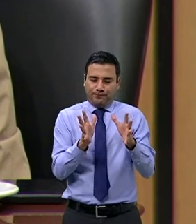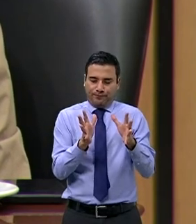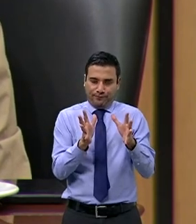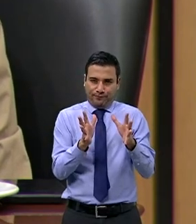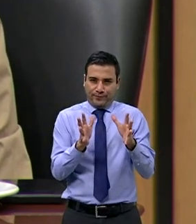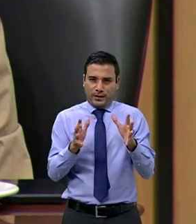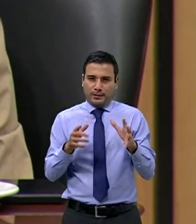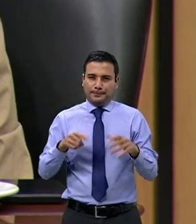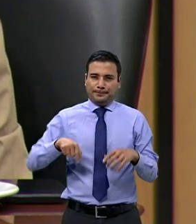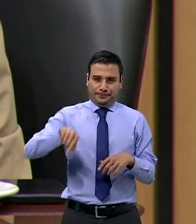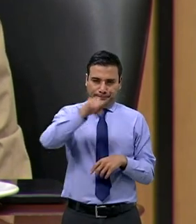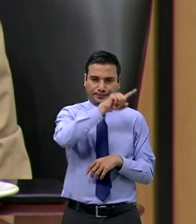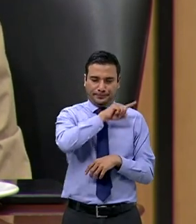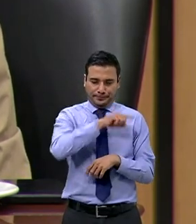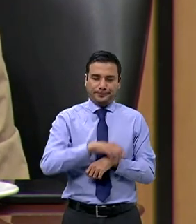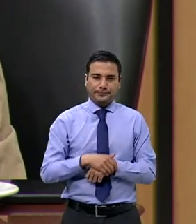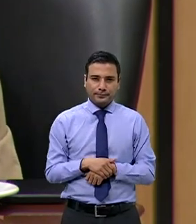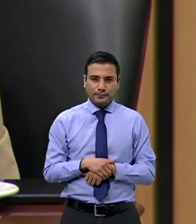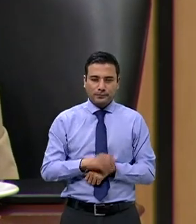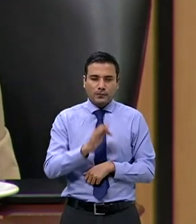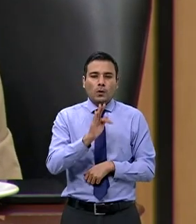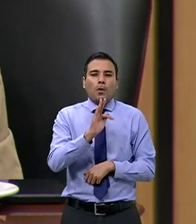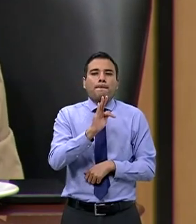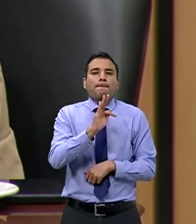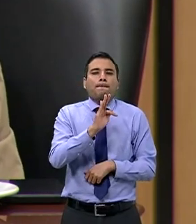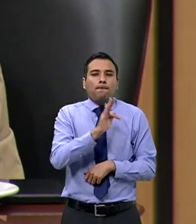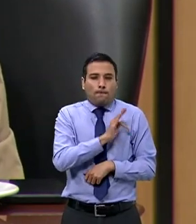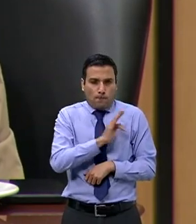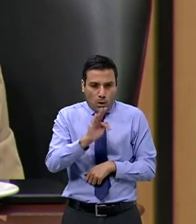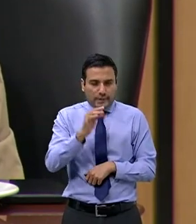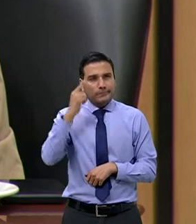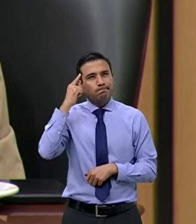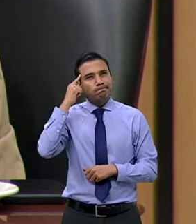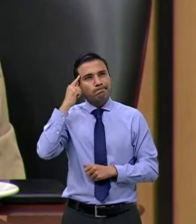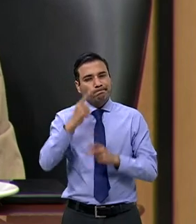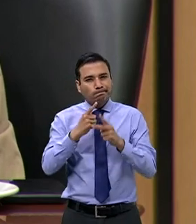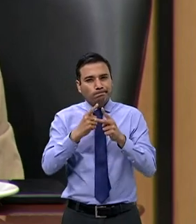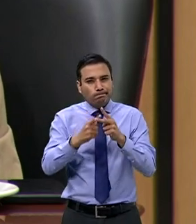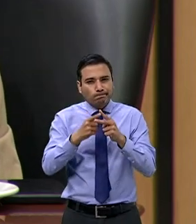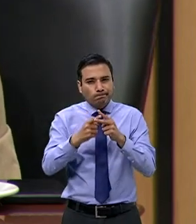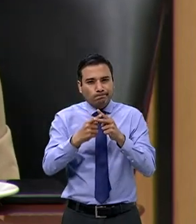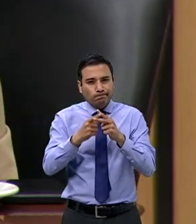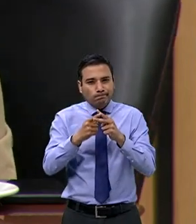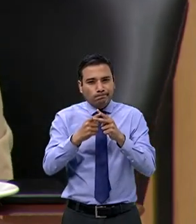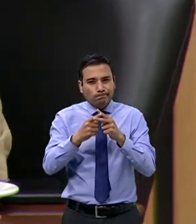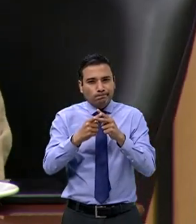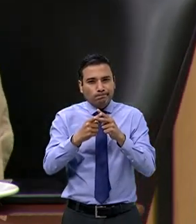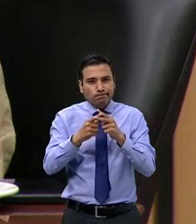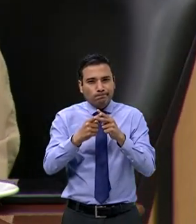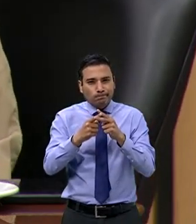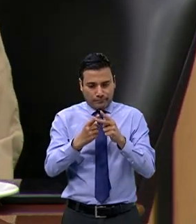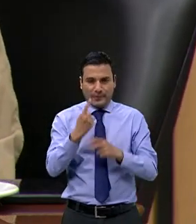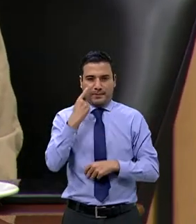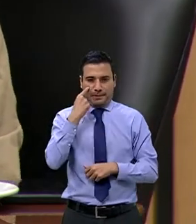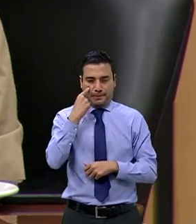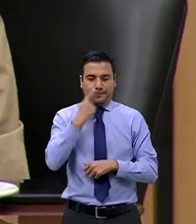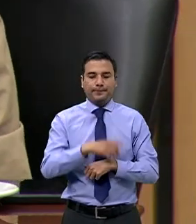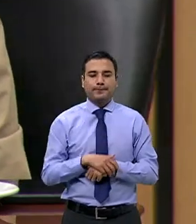hacer un pequeño cálculo y que podamos dividir